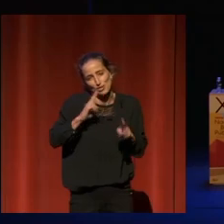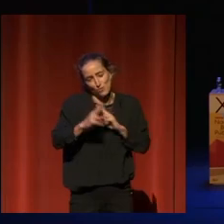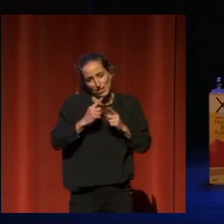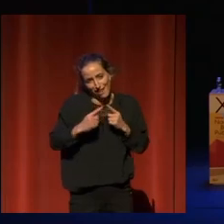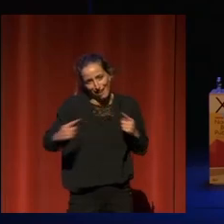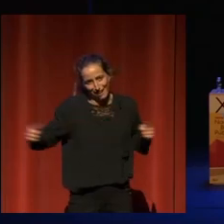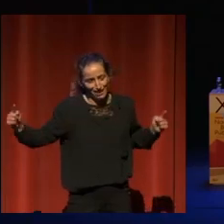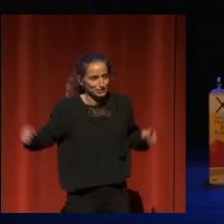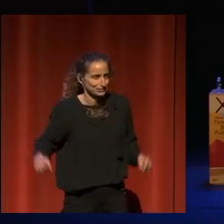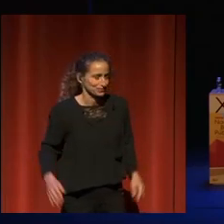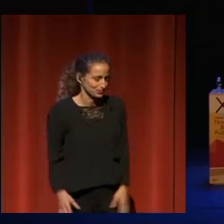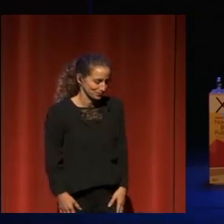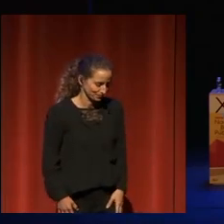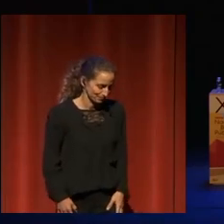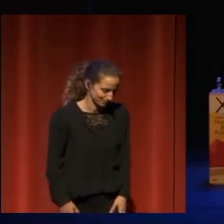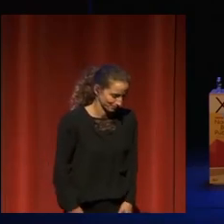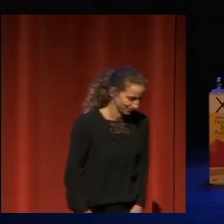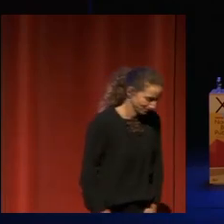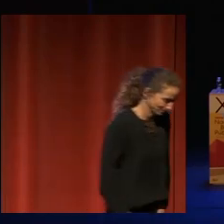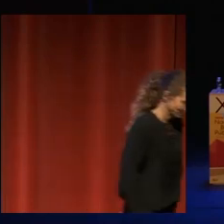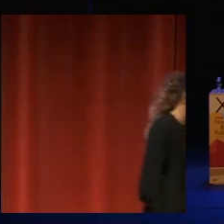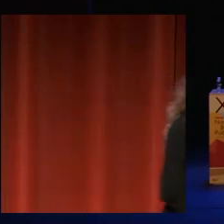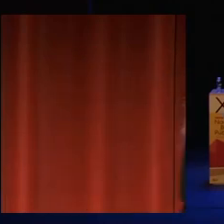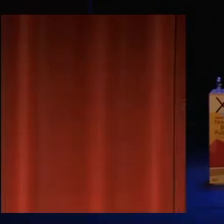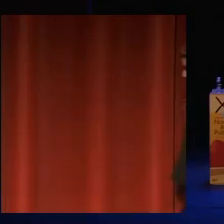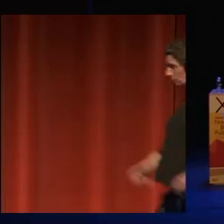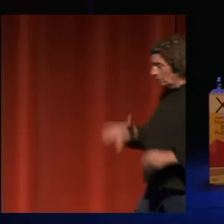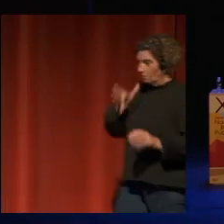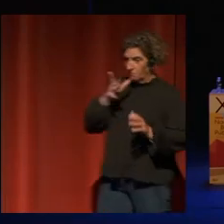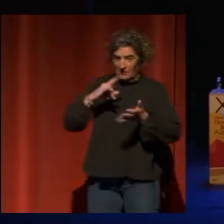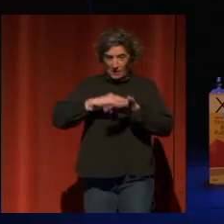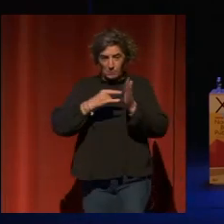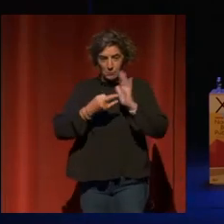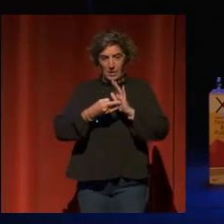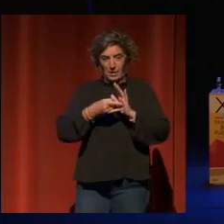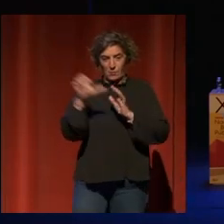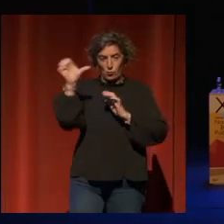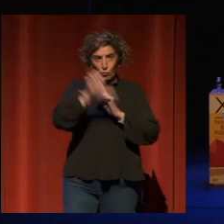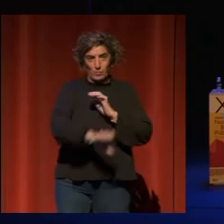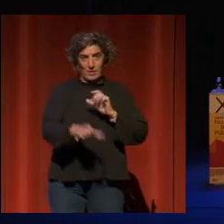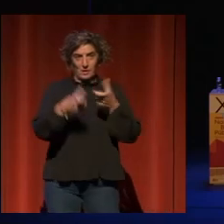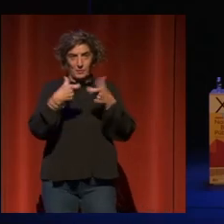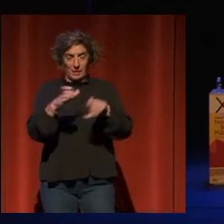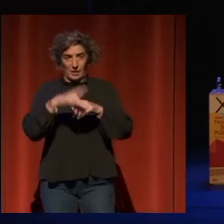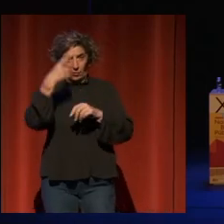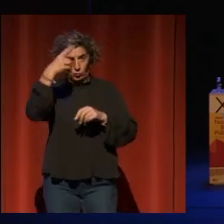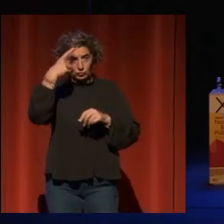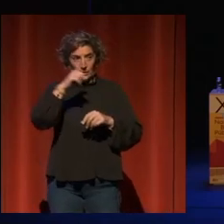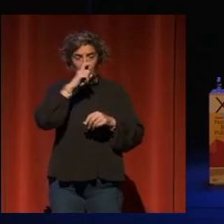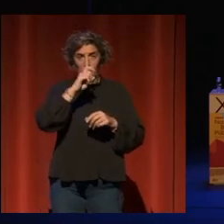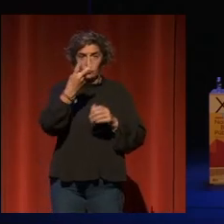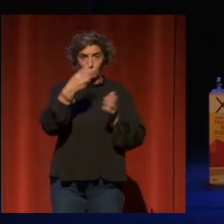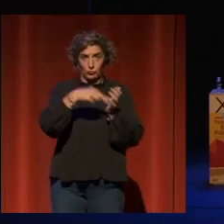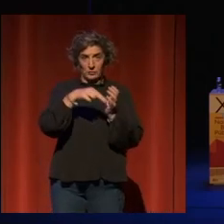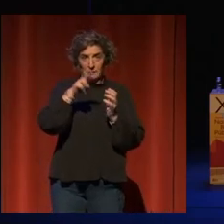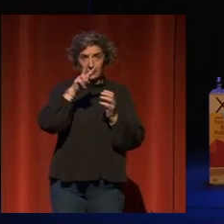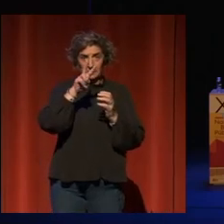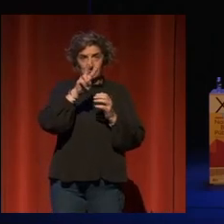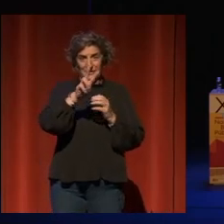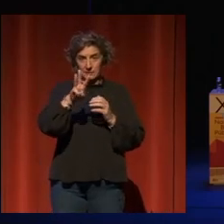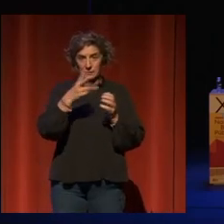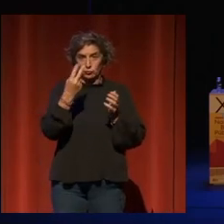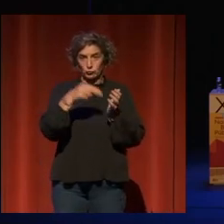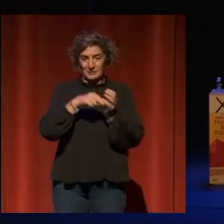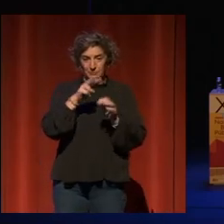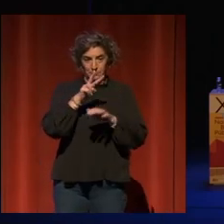al que prefiera contestar por el plan europeo para la cultura que ya hemos mencionado también varias veces 2023 2026